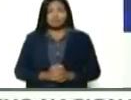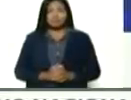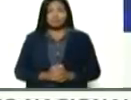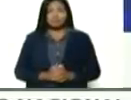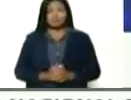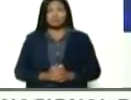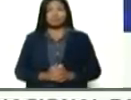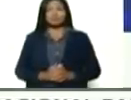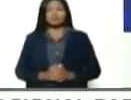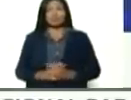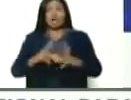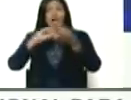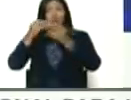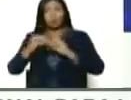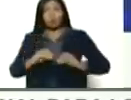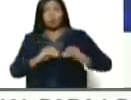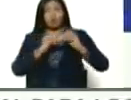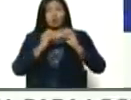arreglado